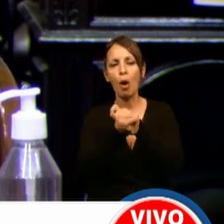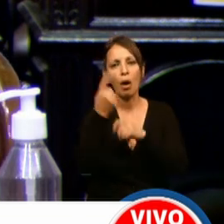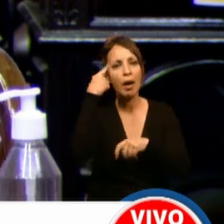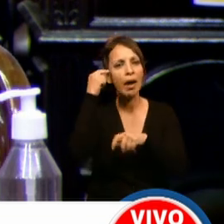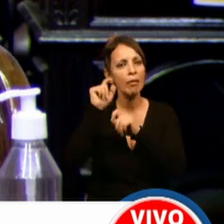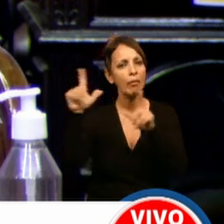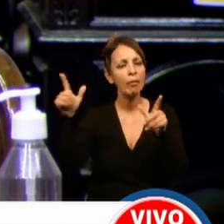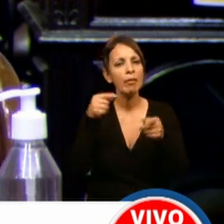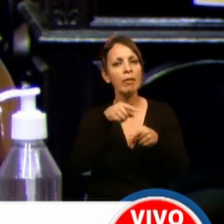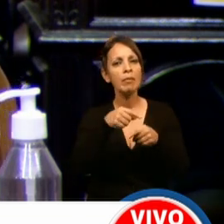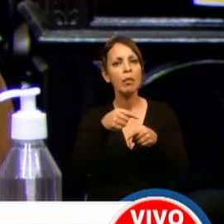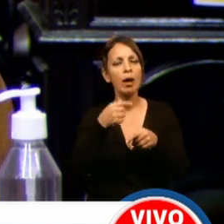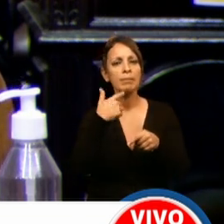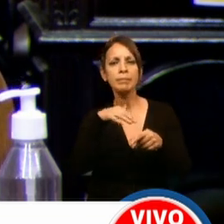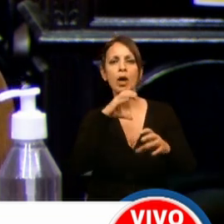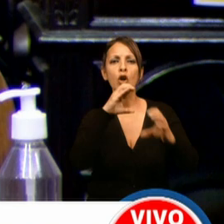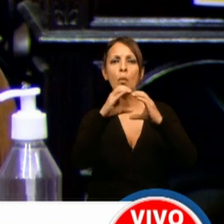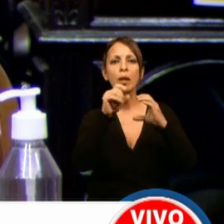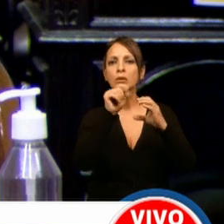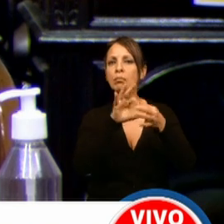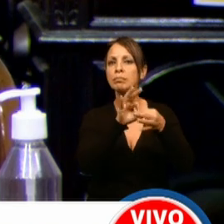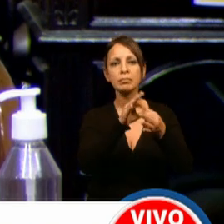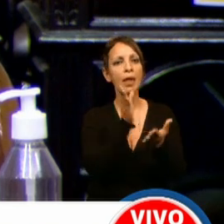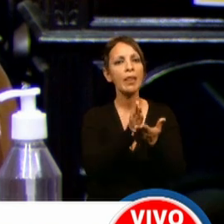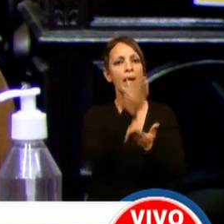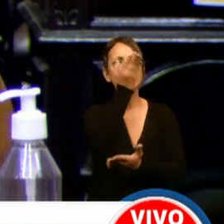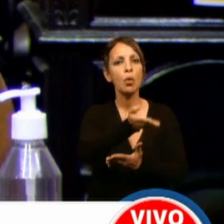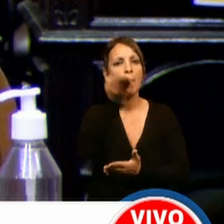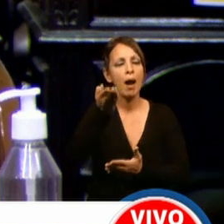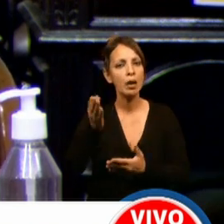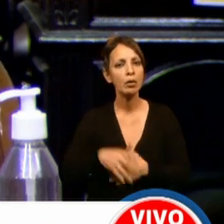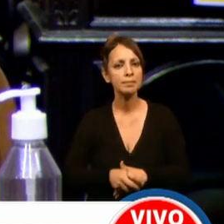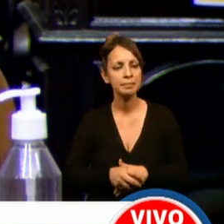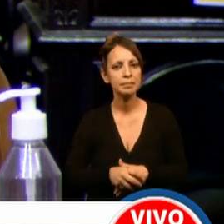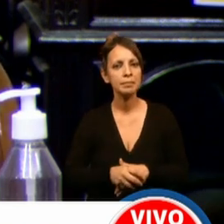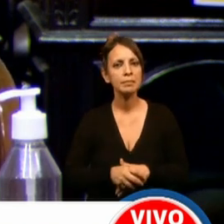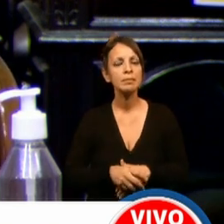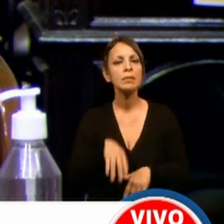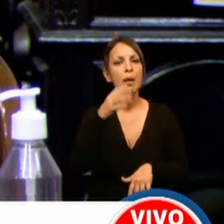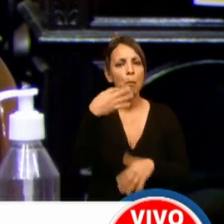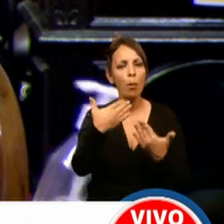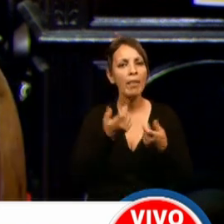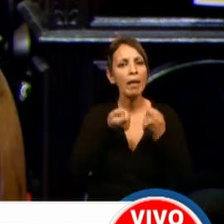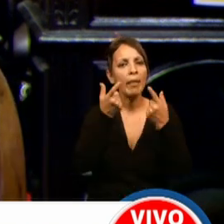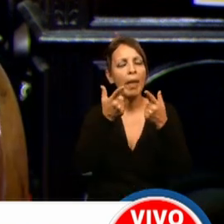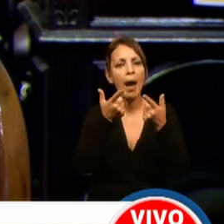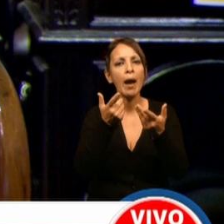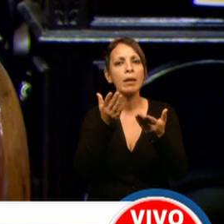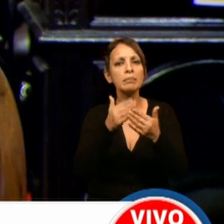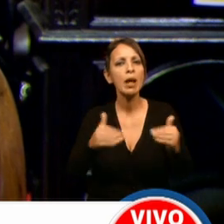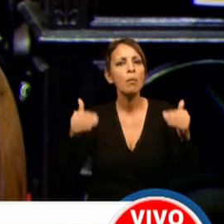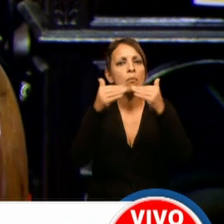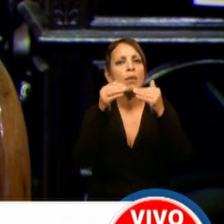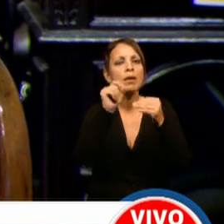entienda la comunicación como un derecho humano y que contemple la brecha de género y los roles